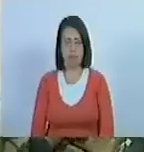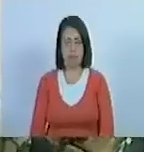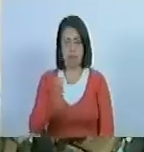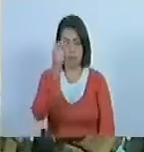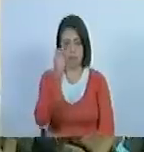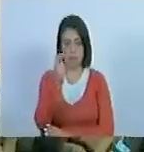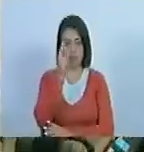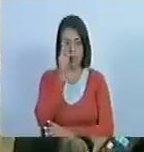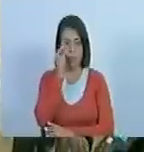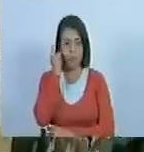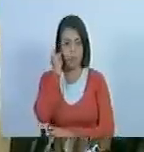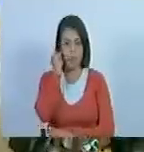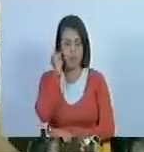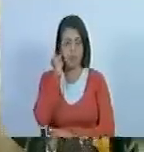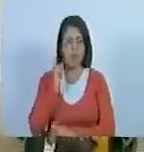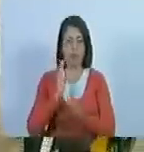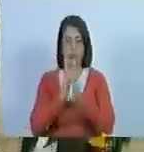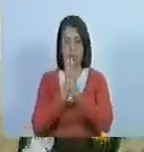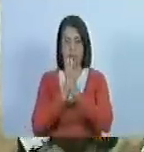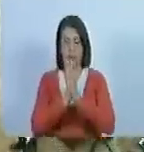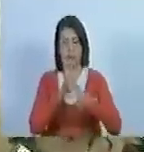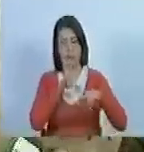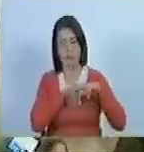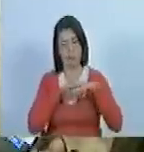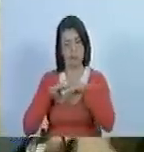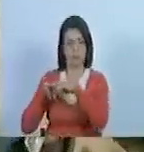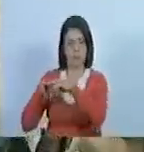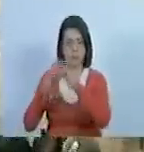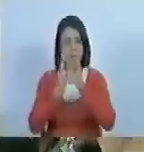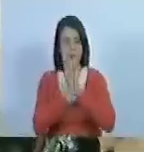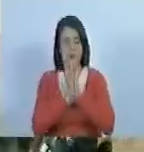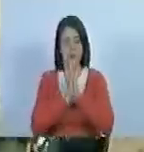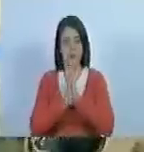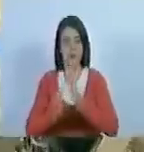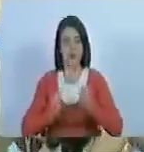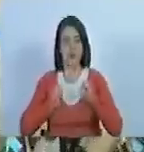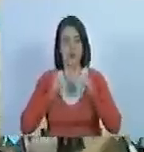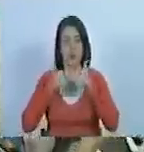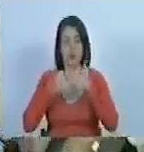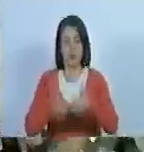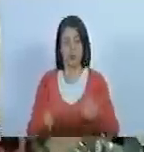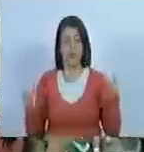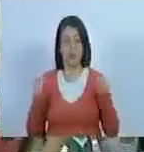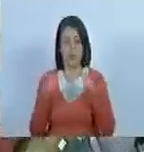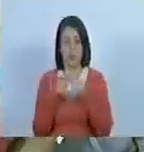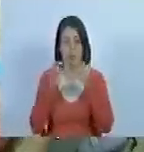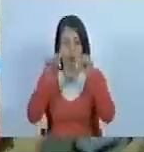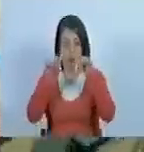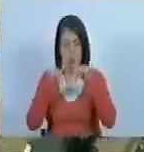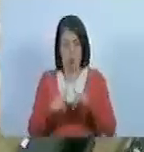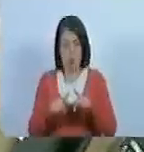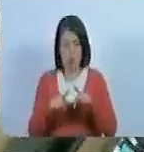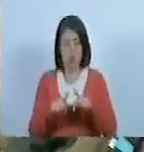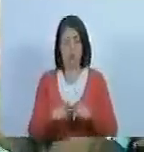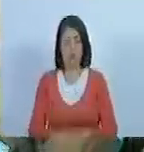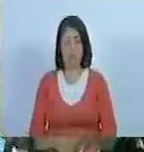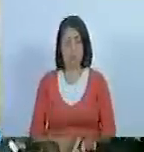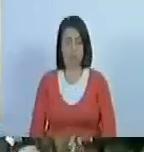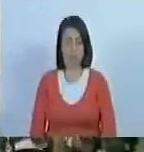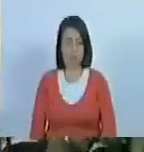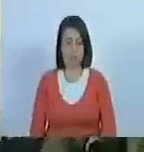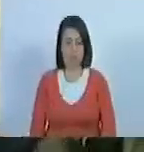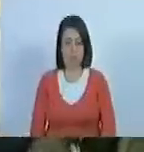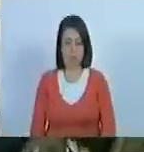Diputadas y diputados, por favor, ocupen sus curules para dar inicio a la sesión ordinaria del día de